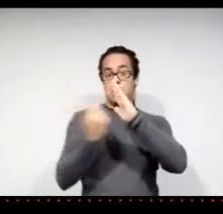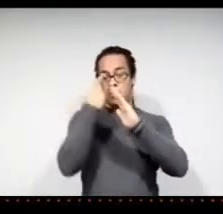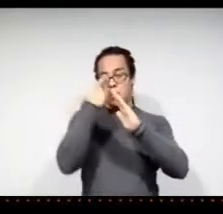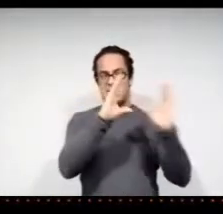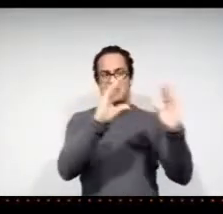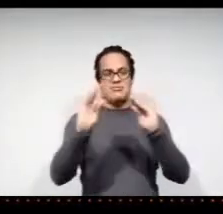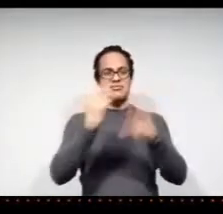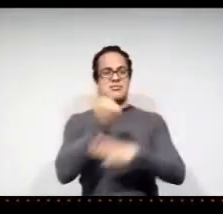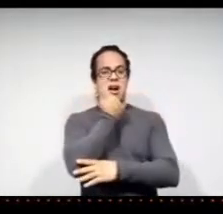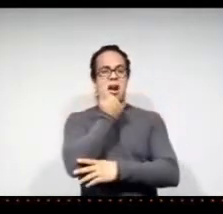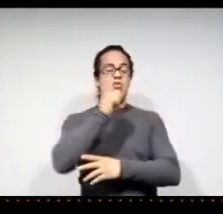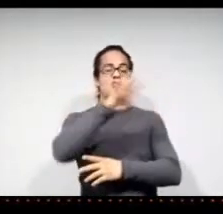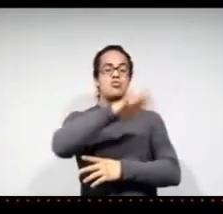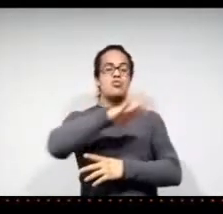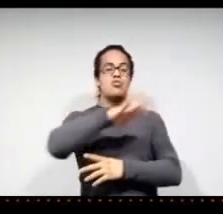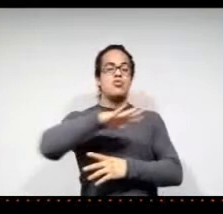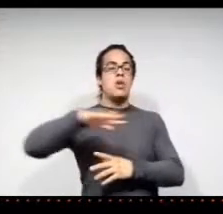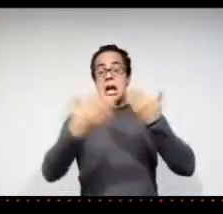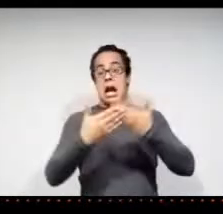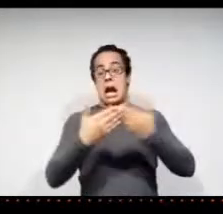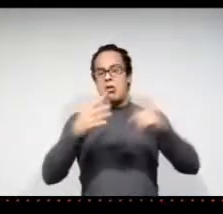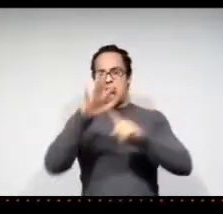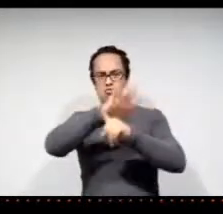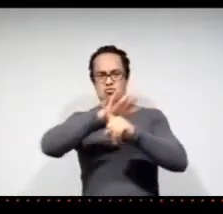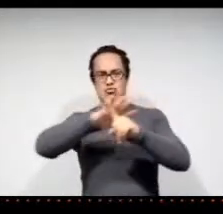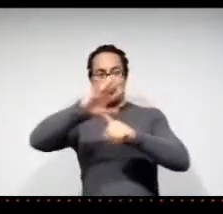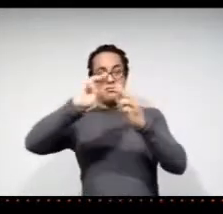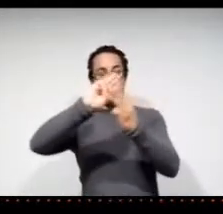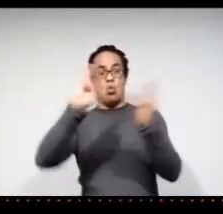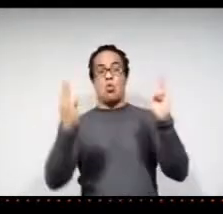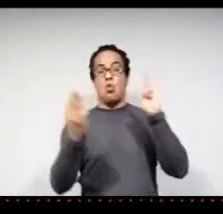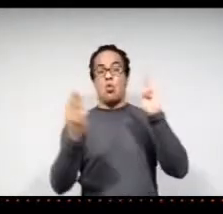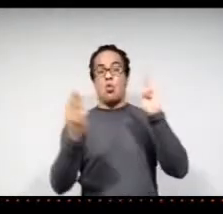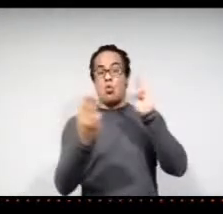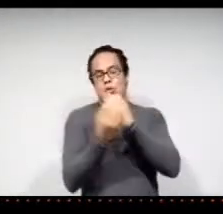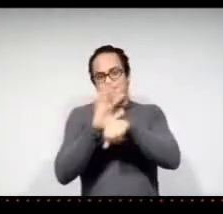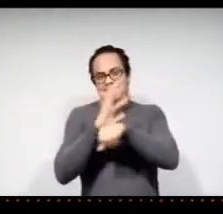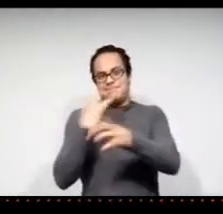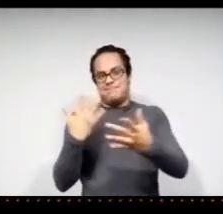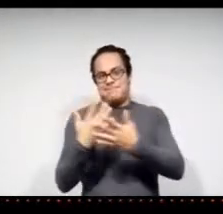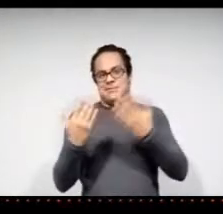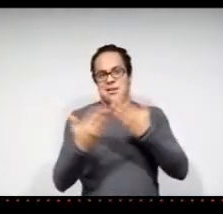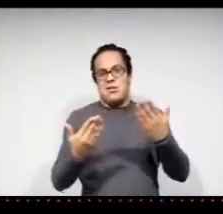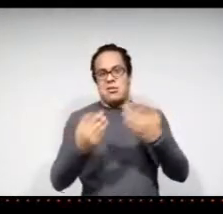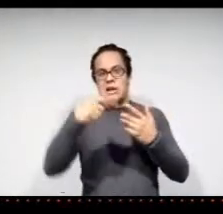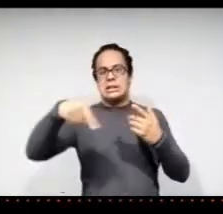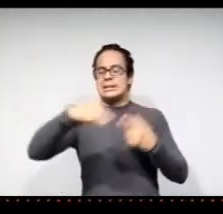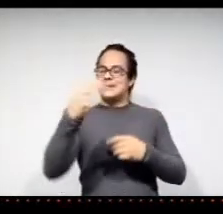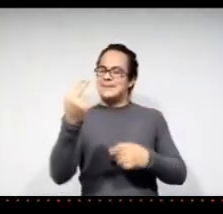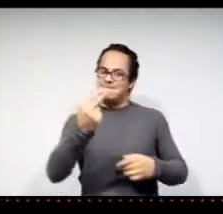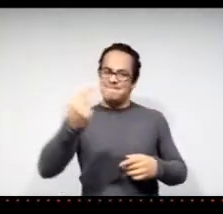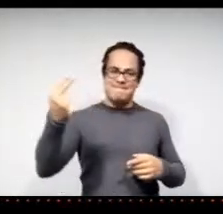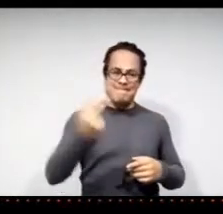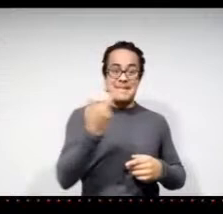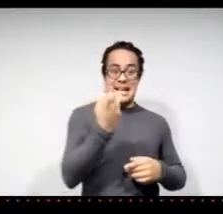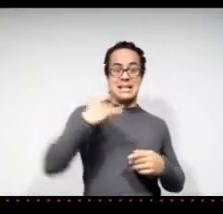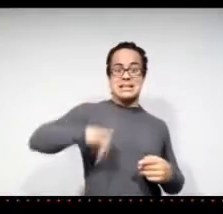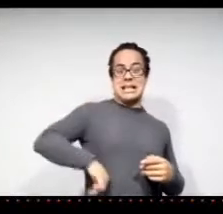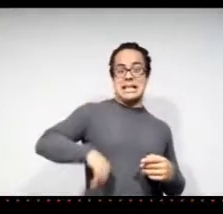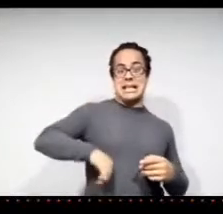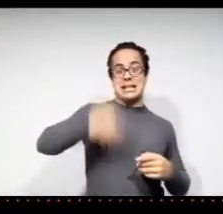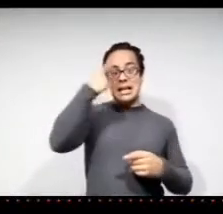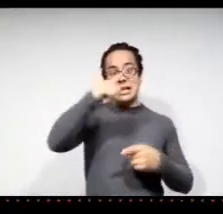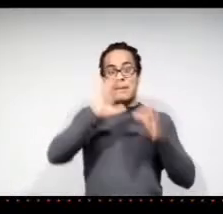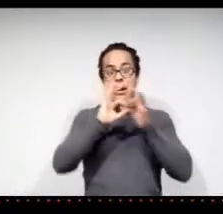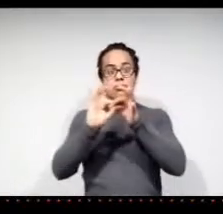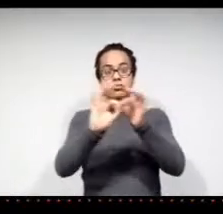estudiantes ante un contexto como el que está viviendo el mundo, pues hace falta. Y sí, es un espacio muy interesante para la colaboración.